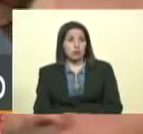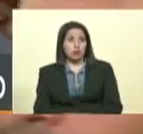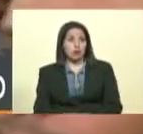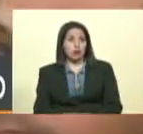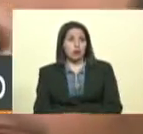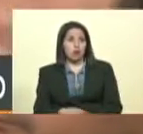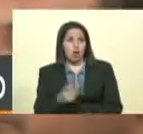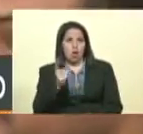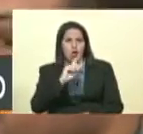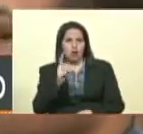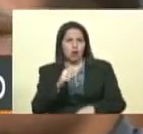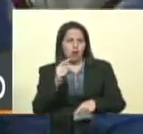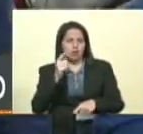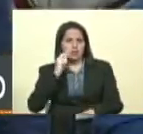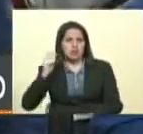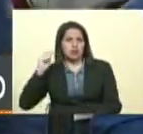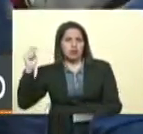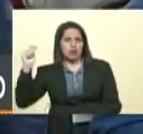términos de teoría.